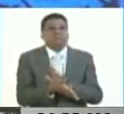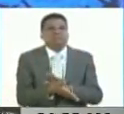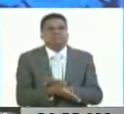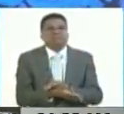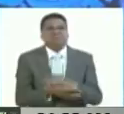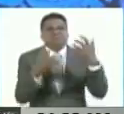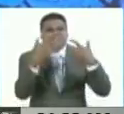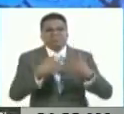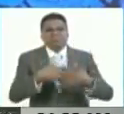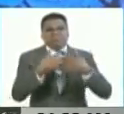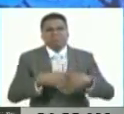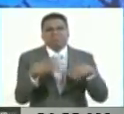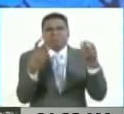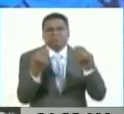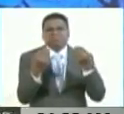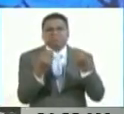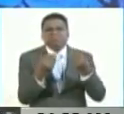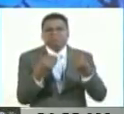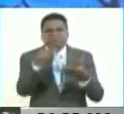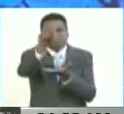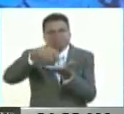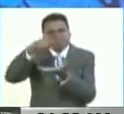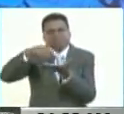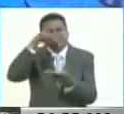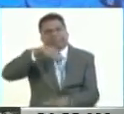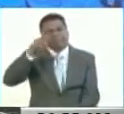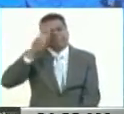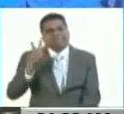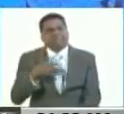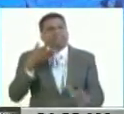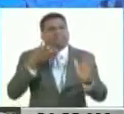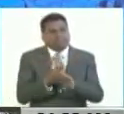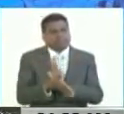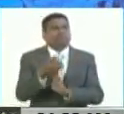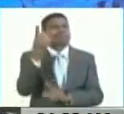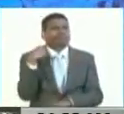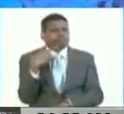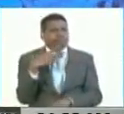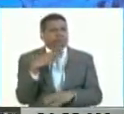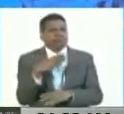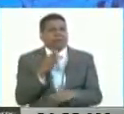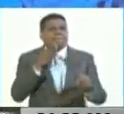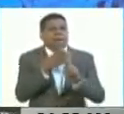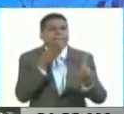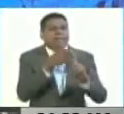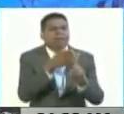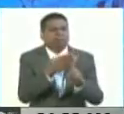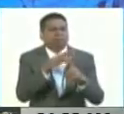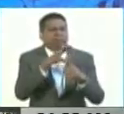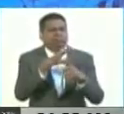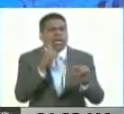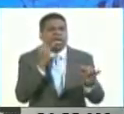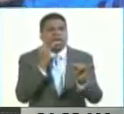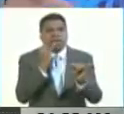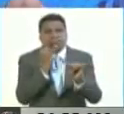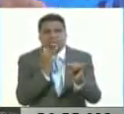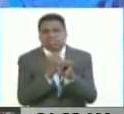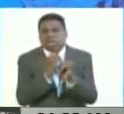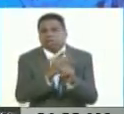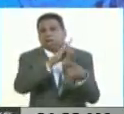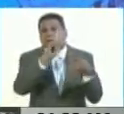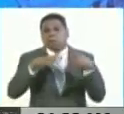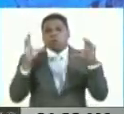como que maneja tantos puntos de venta en nuestro país, pero ya ha ocurrido ataques cibernéticos en otra oportunidad. ¿Qué se tiene que hacer? Porque